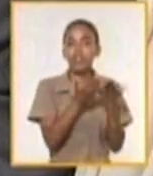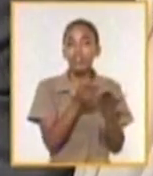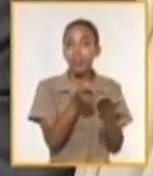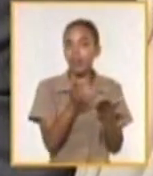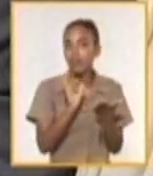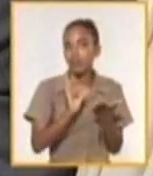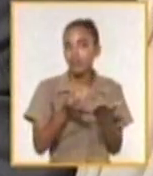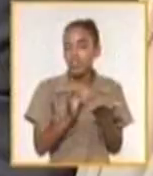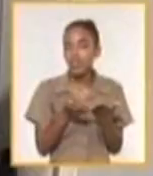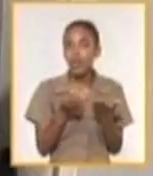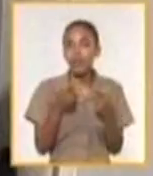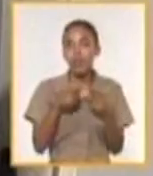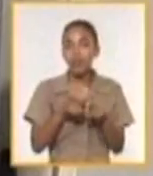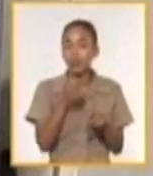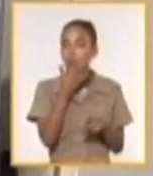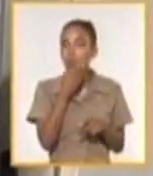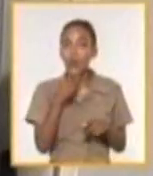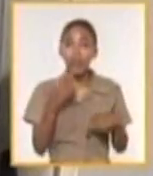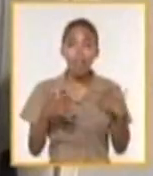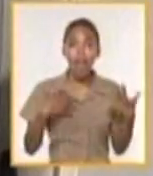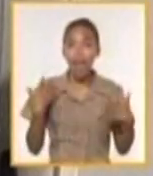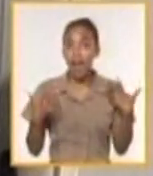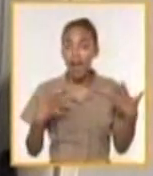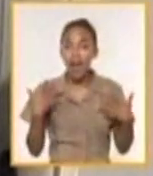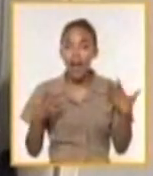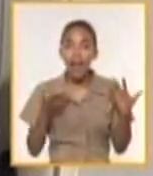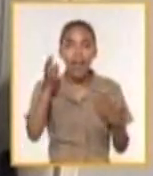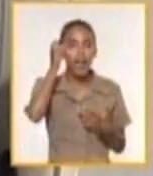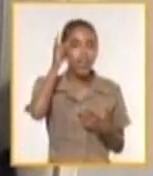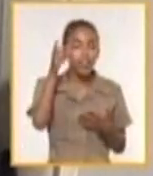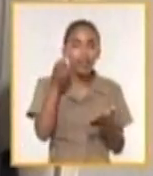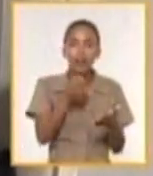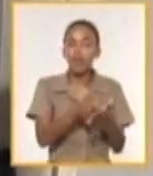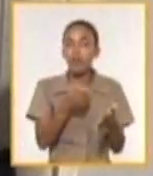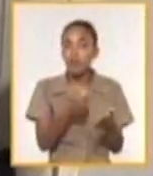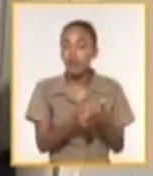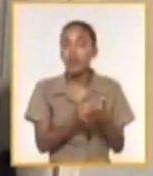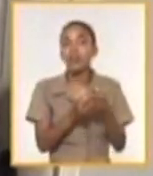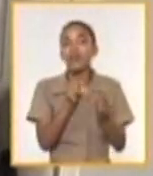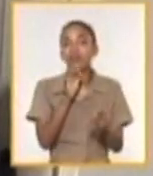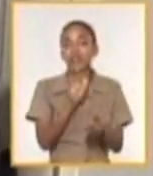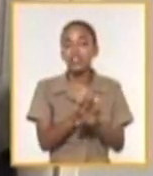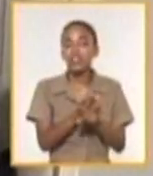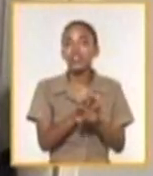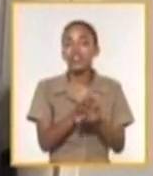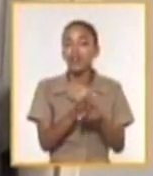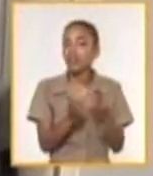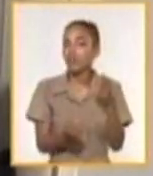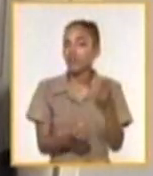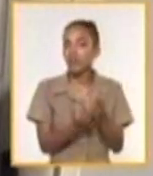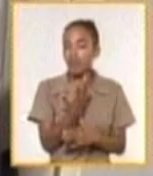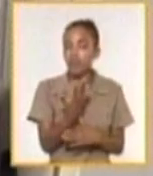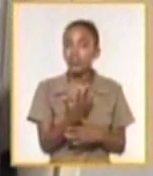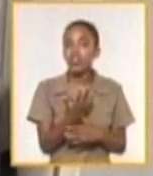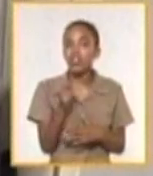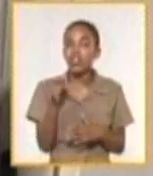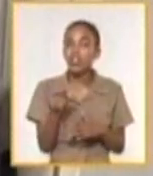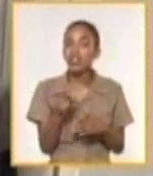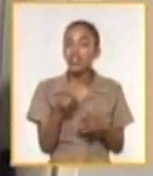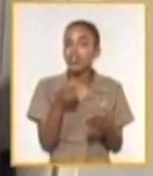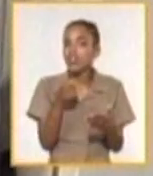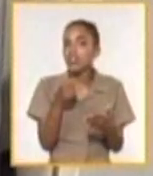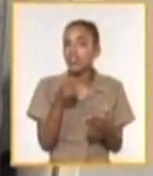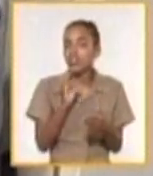con los jóvenes, se entusiasma con la idea, la apoya y nace así Contracorriente, que fue una revista que él apoyó siempre. Y